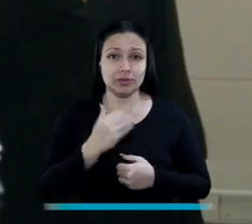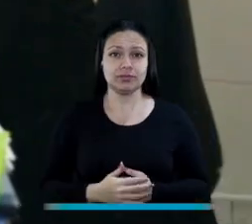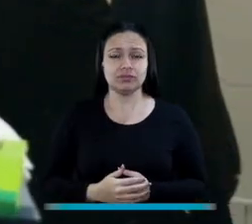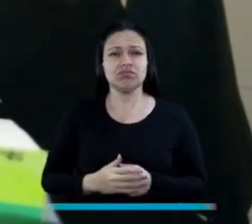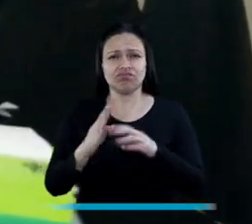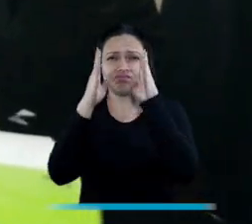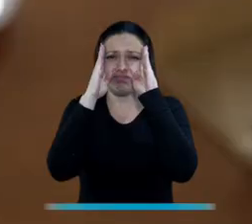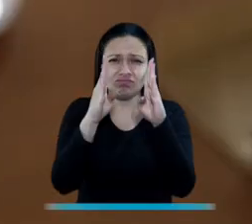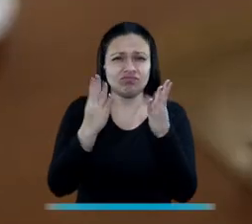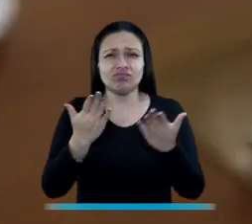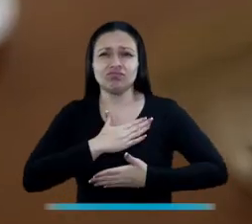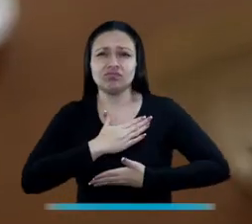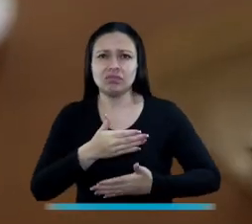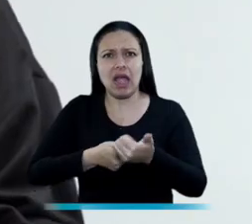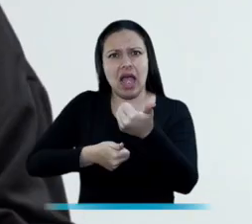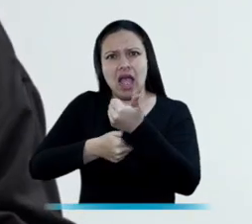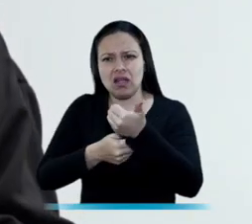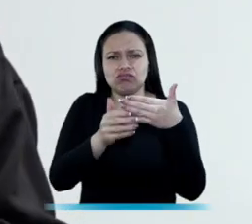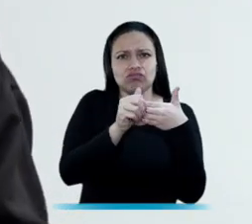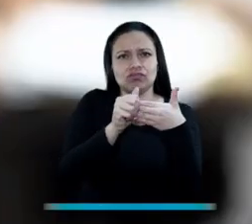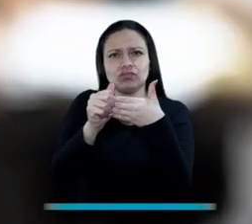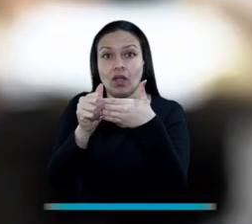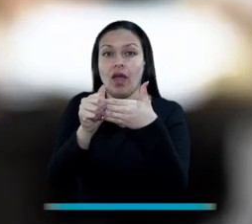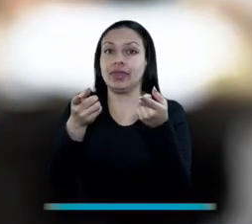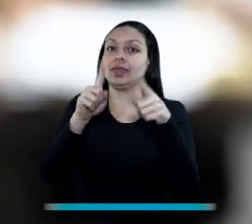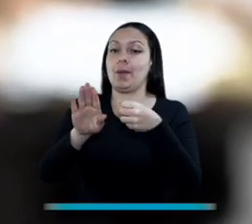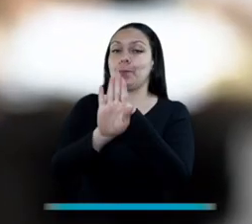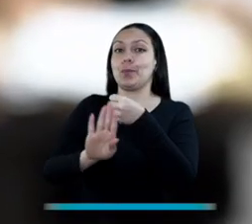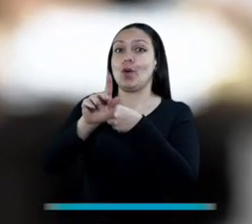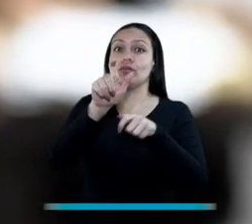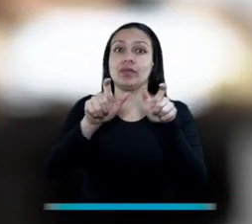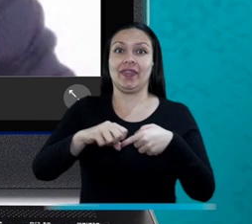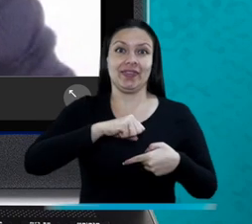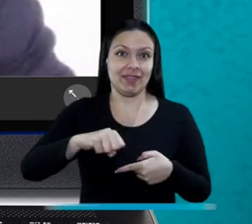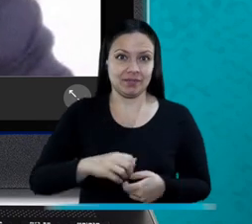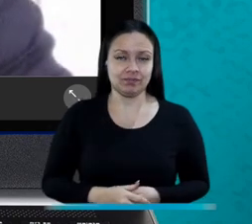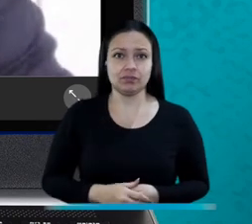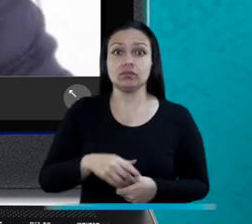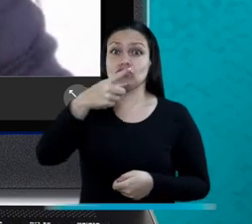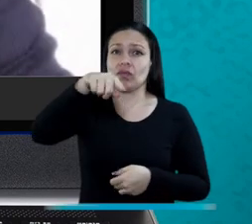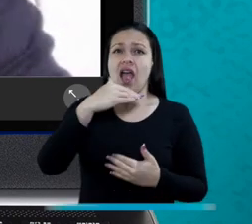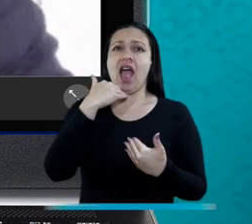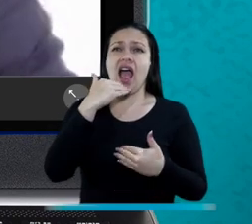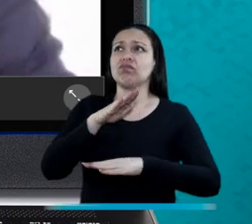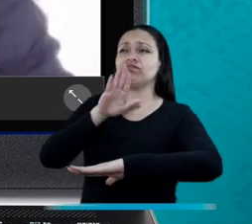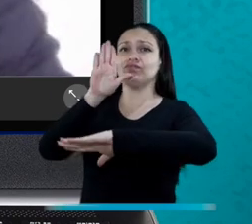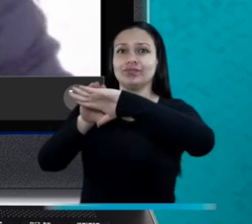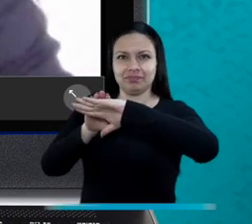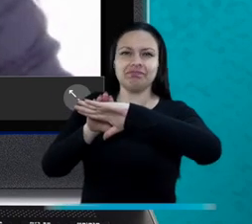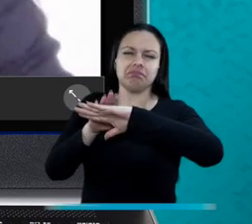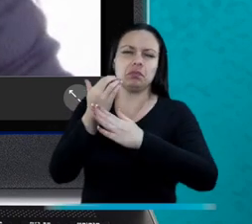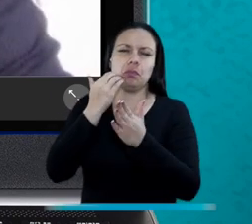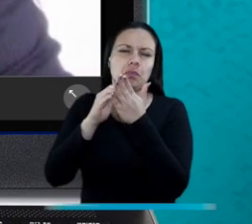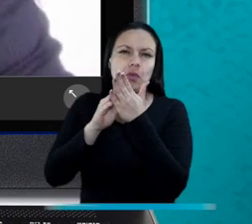para escucharlas, asesorarlas, para guiarlas y para proteger sus derechos. Si a las autoridades a las cuales ustedes